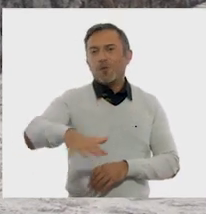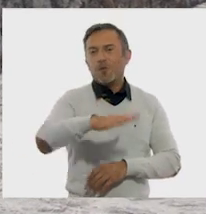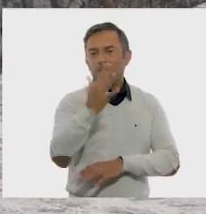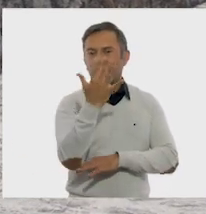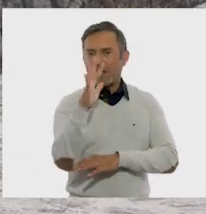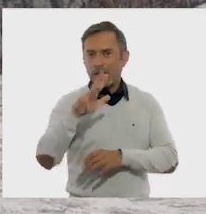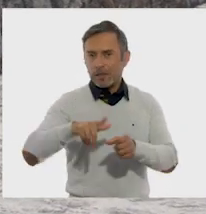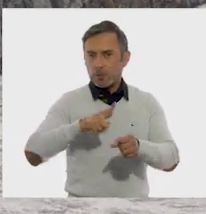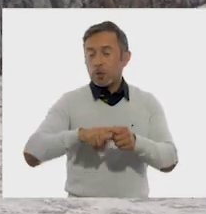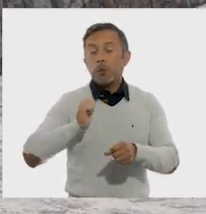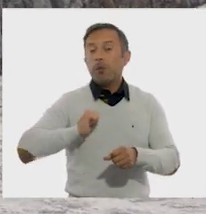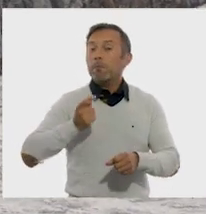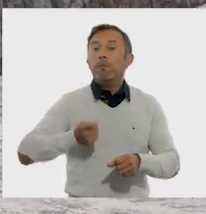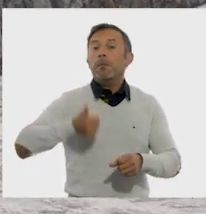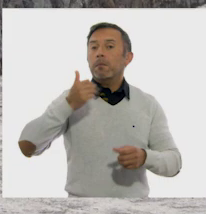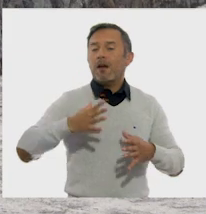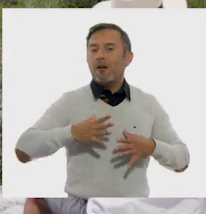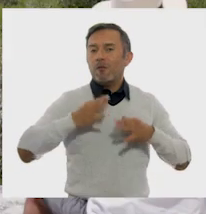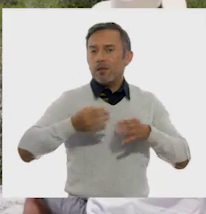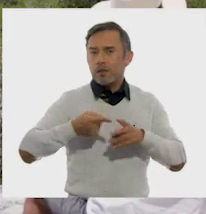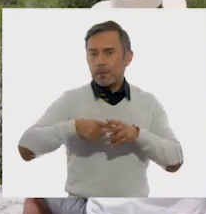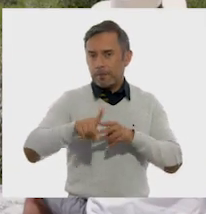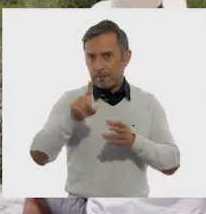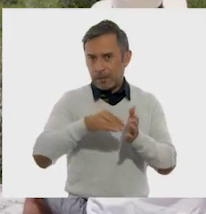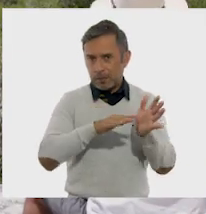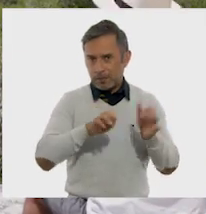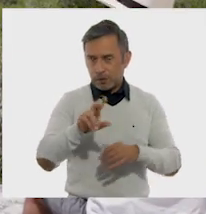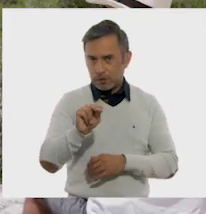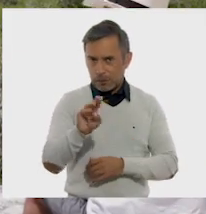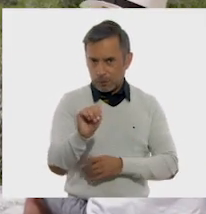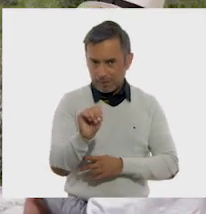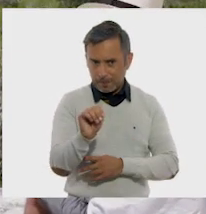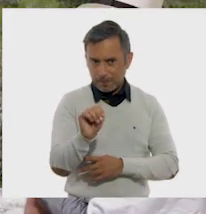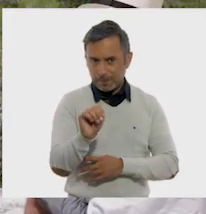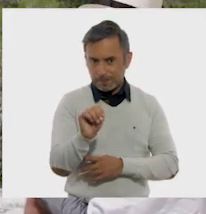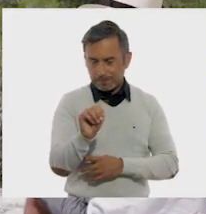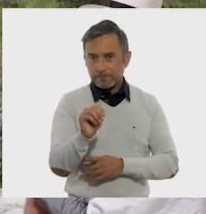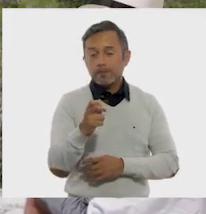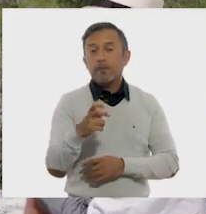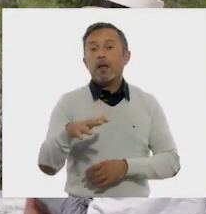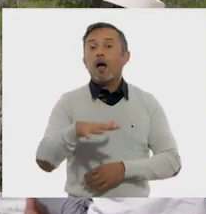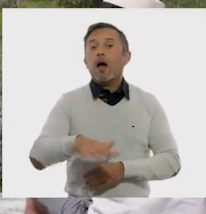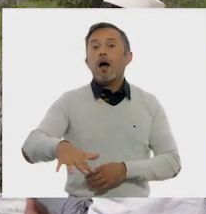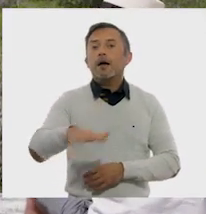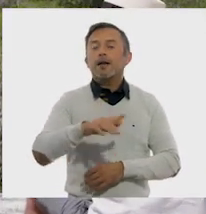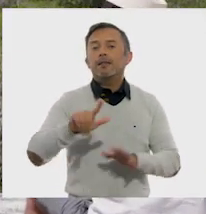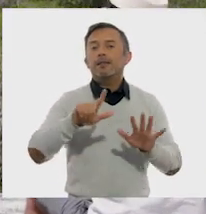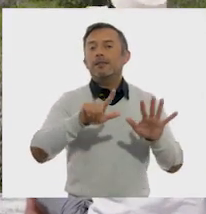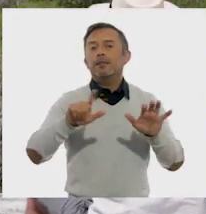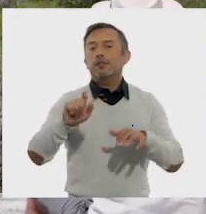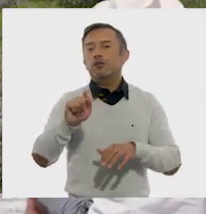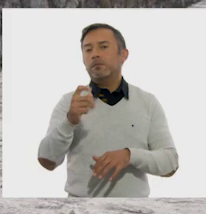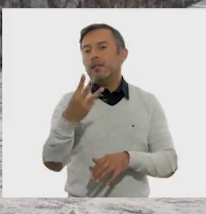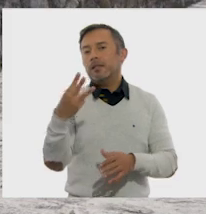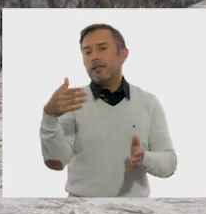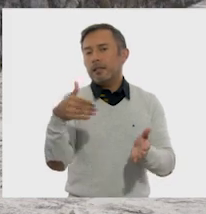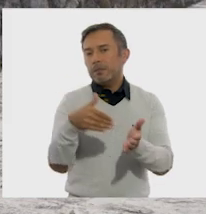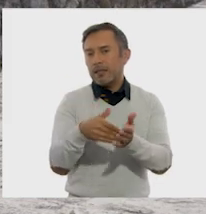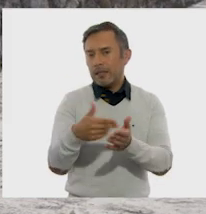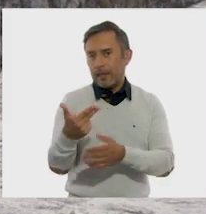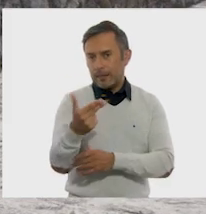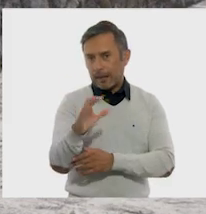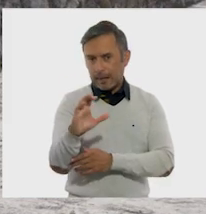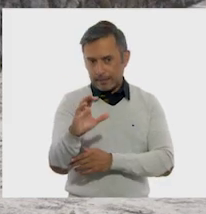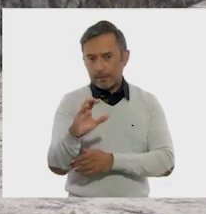en 1989. Se decretó un área de 723,000 hectáreas. Wow. ¿Es la